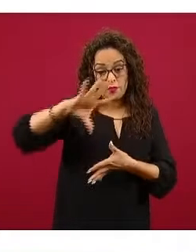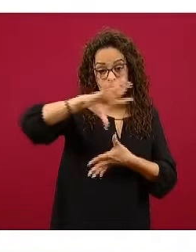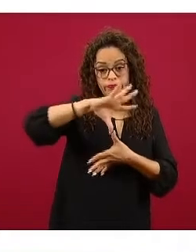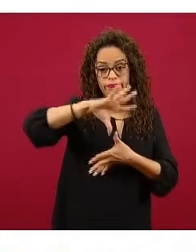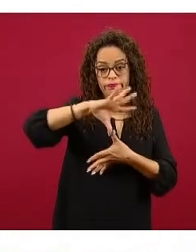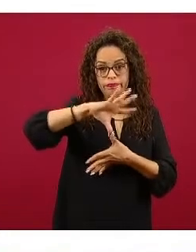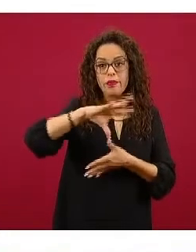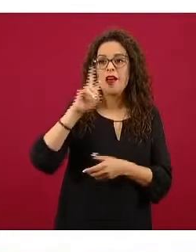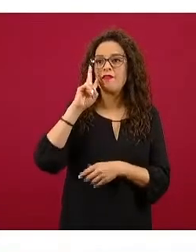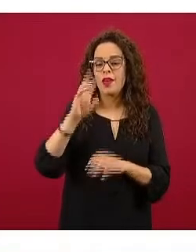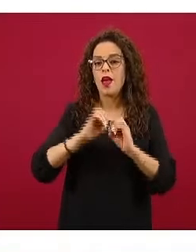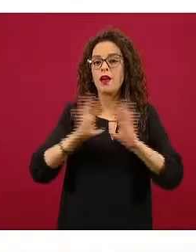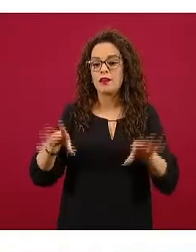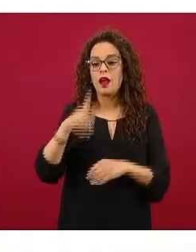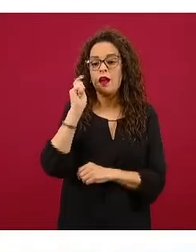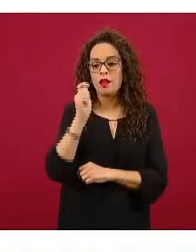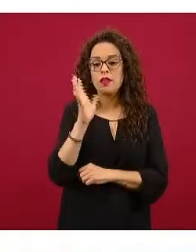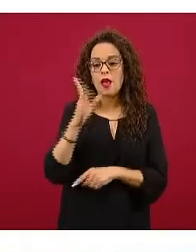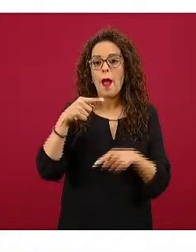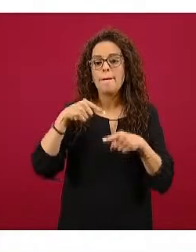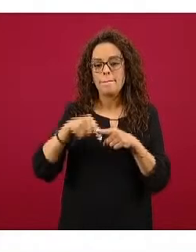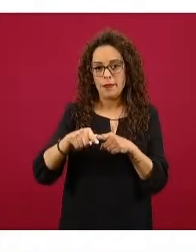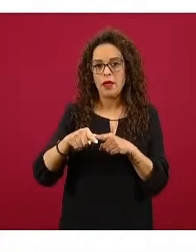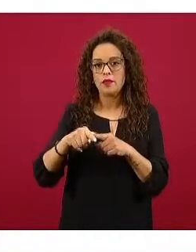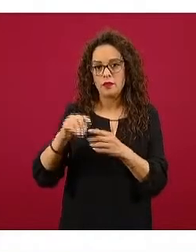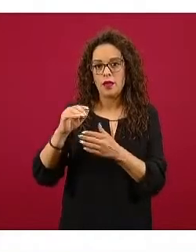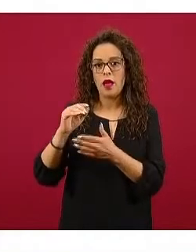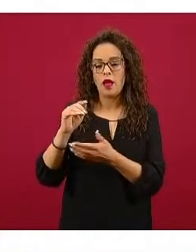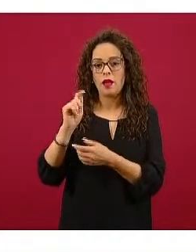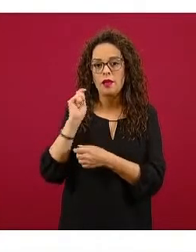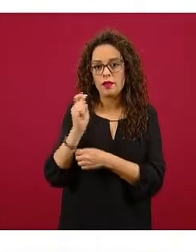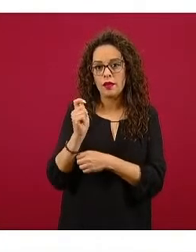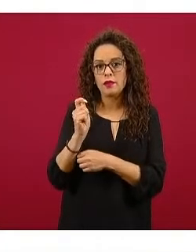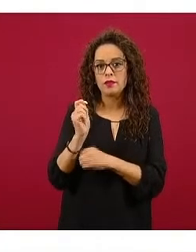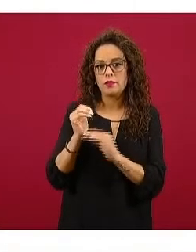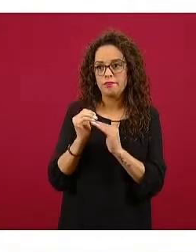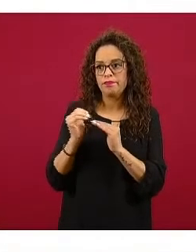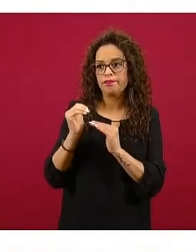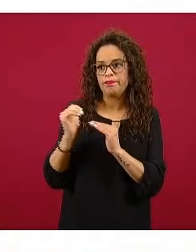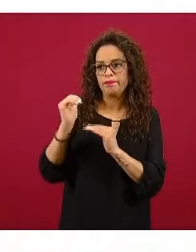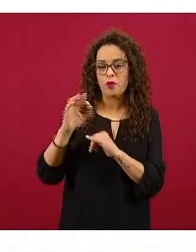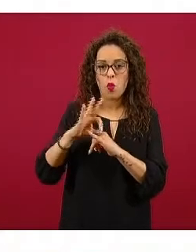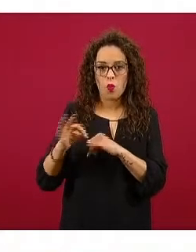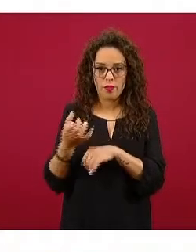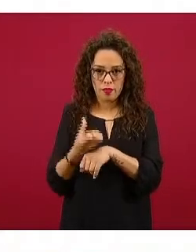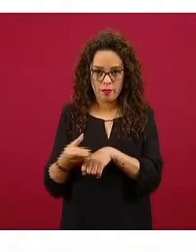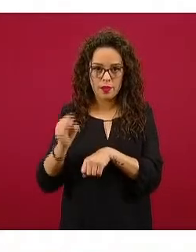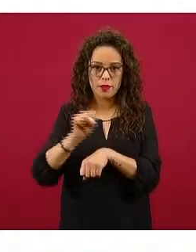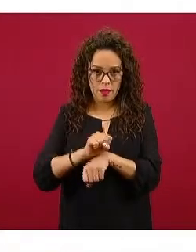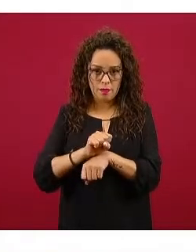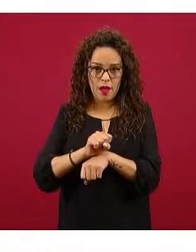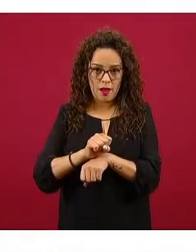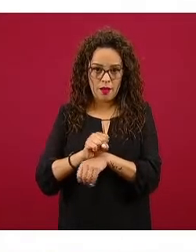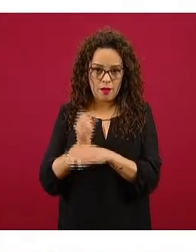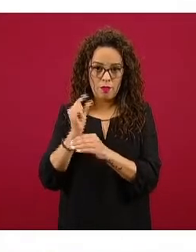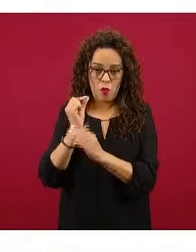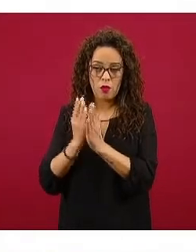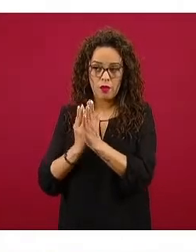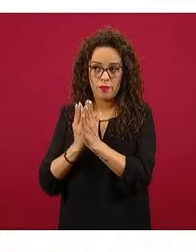empezar a ver una tendencia ascendente en las últimas semanas, lógicamente no